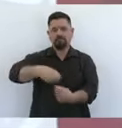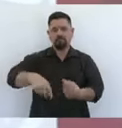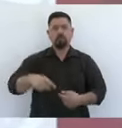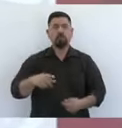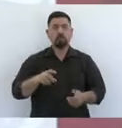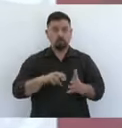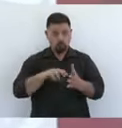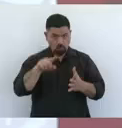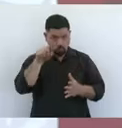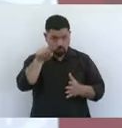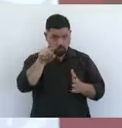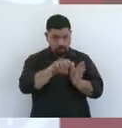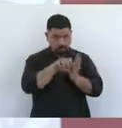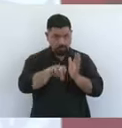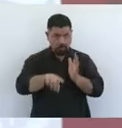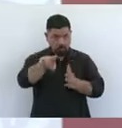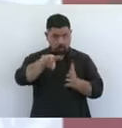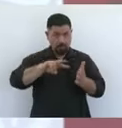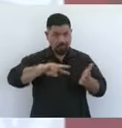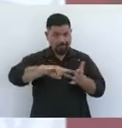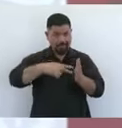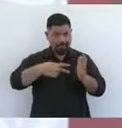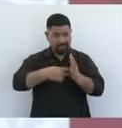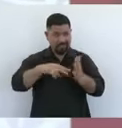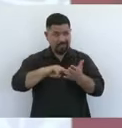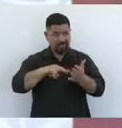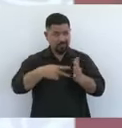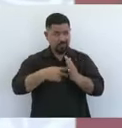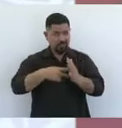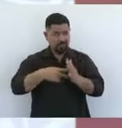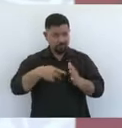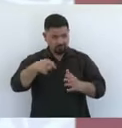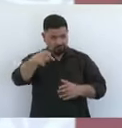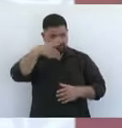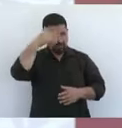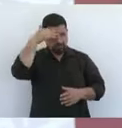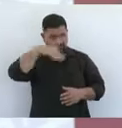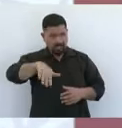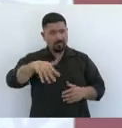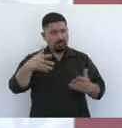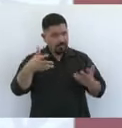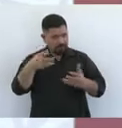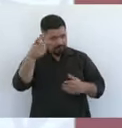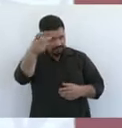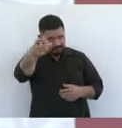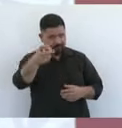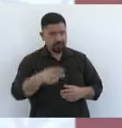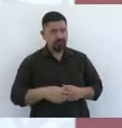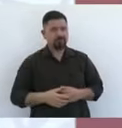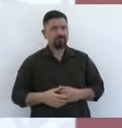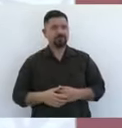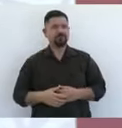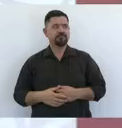ingeniero civil, ni modo que no vas a saber, ¿no?